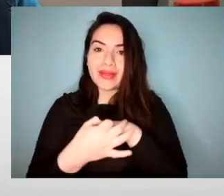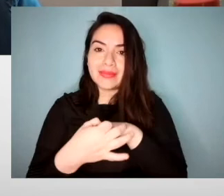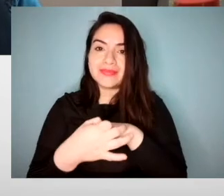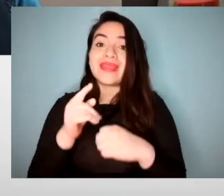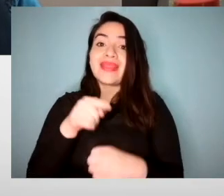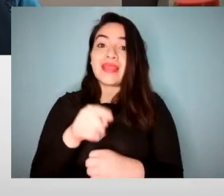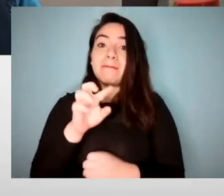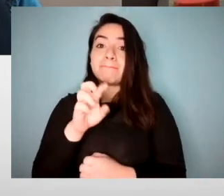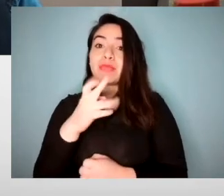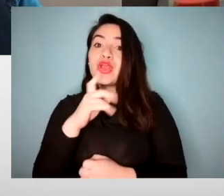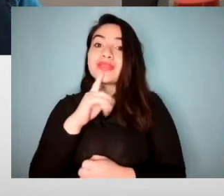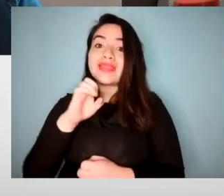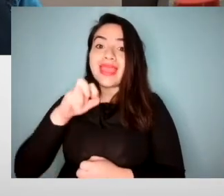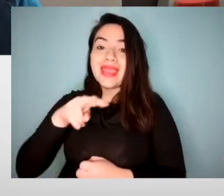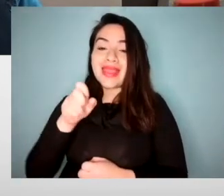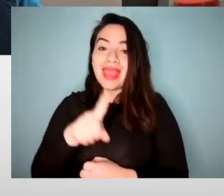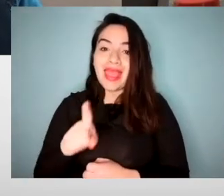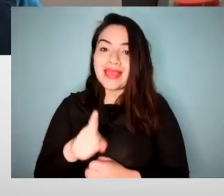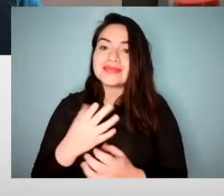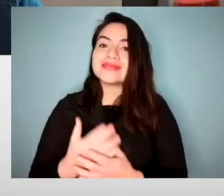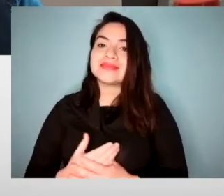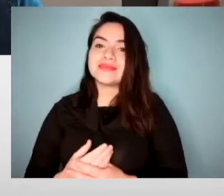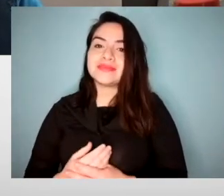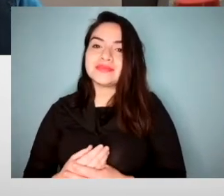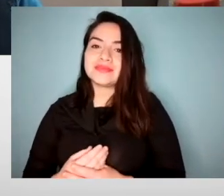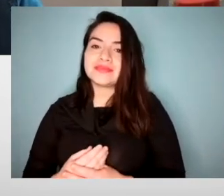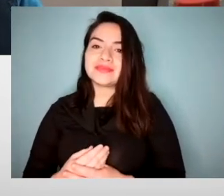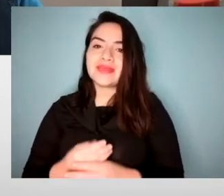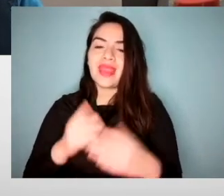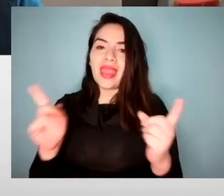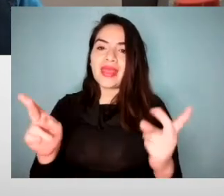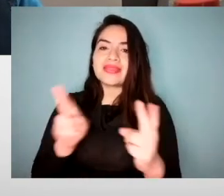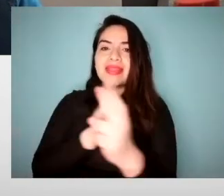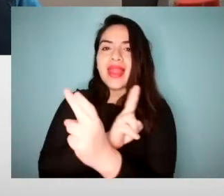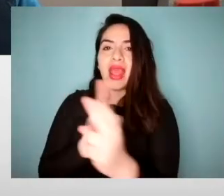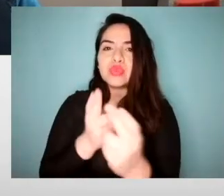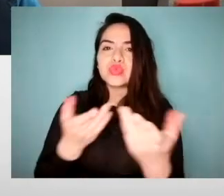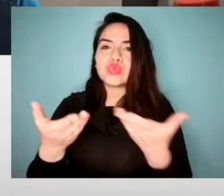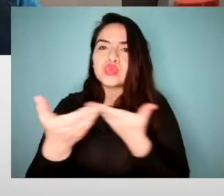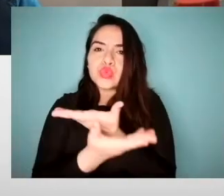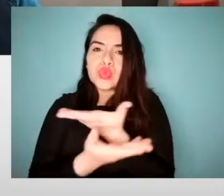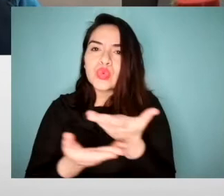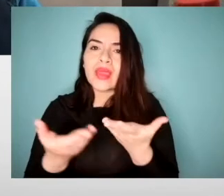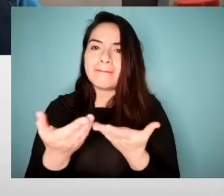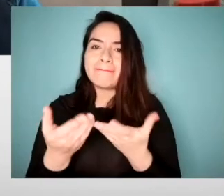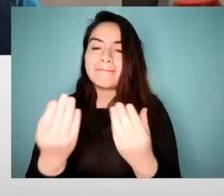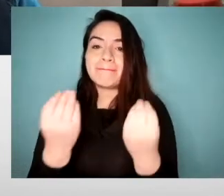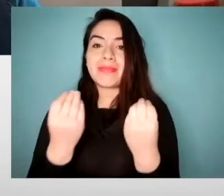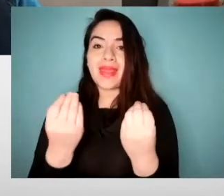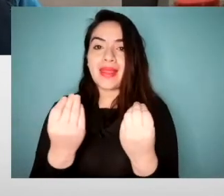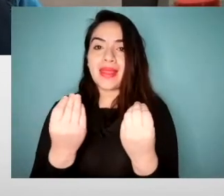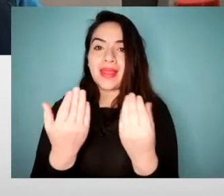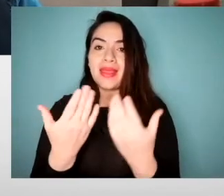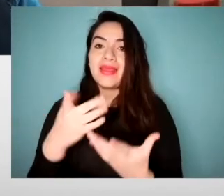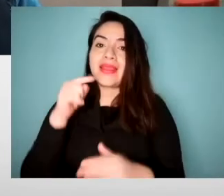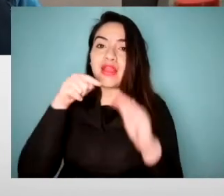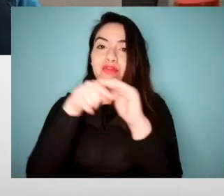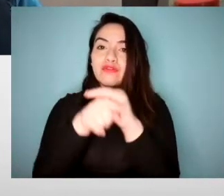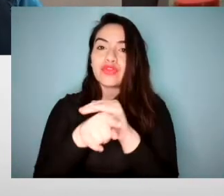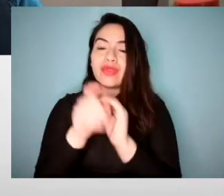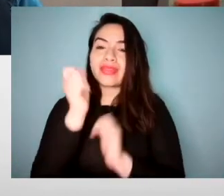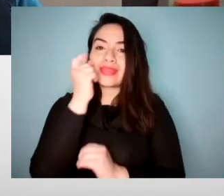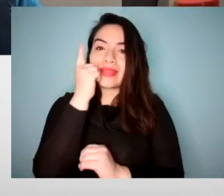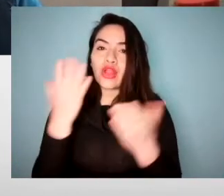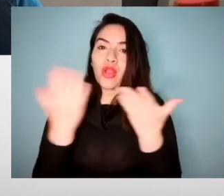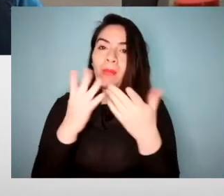plegan, cómo estas proteínas interactúan y adoptan distintas conformaciones para, en el fondo, entender cómo ellas